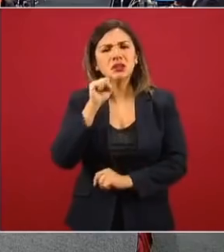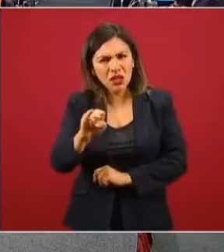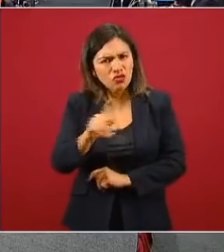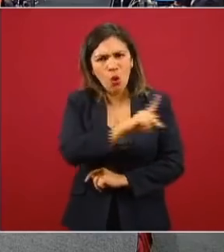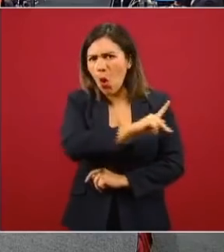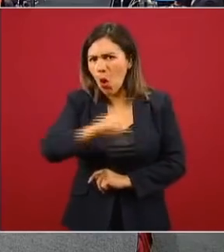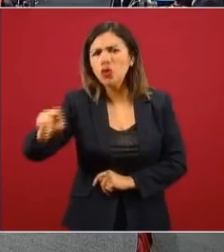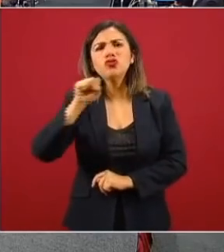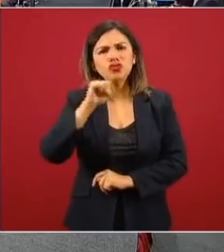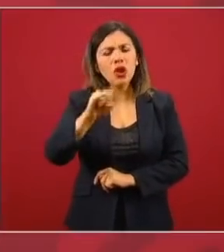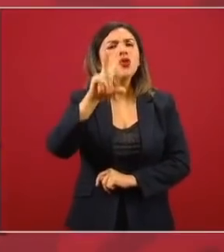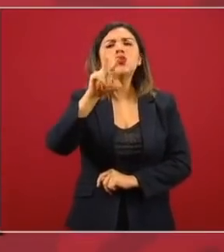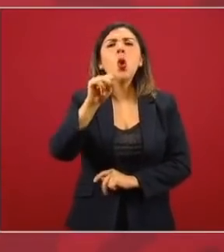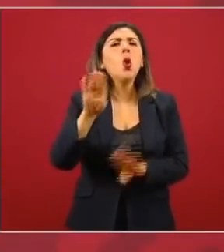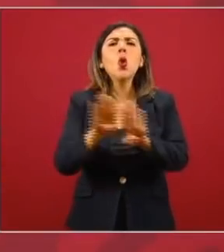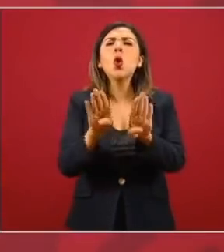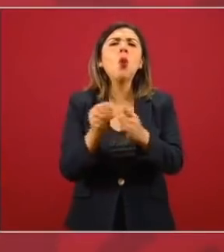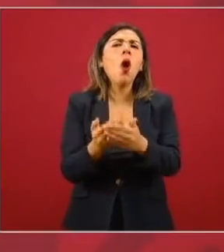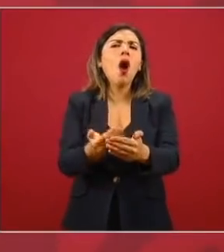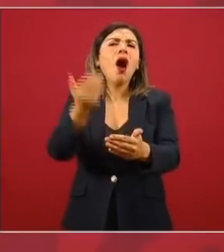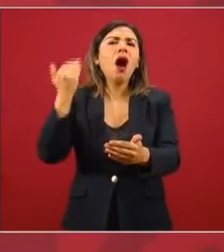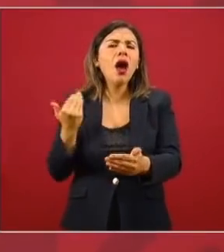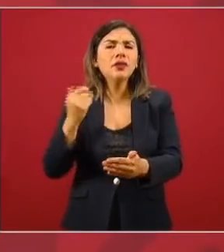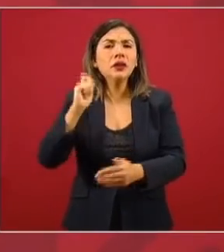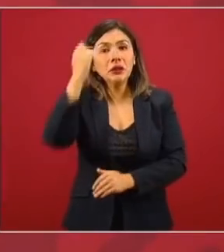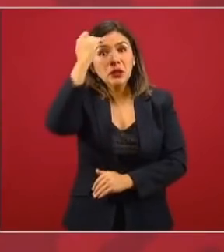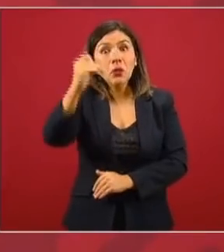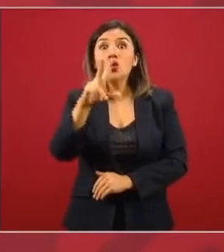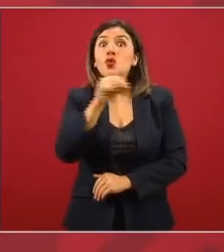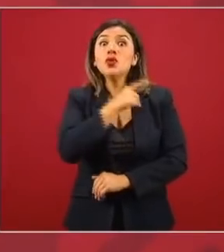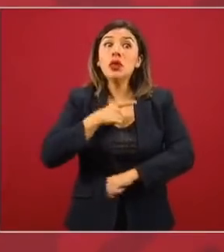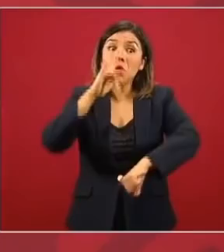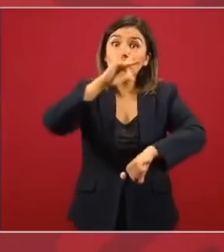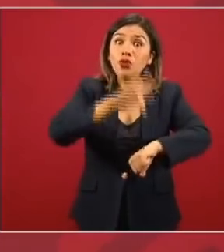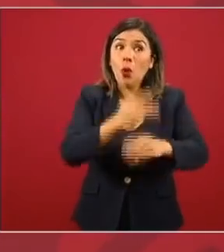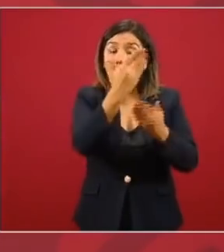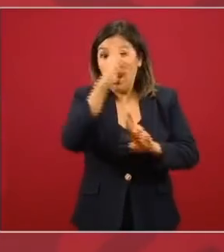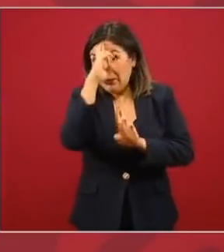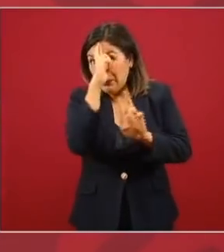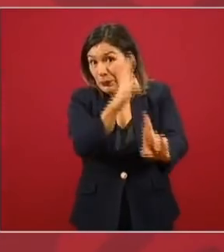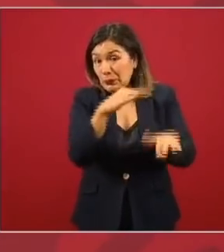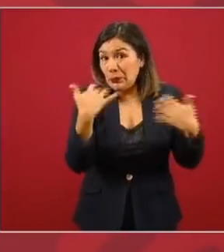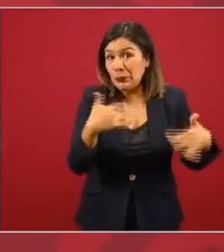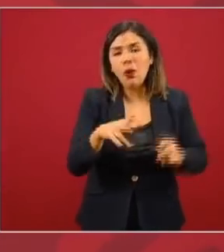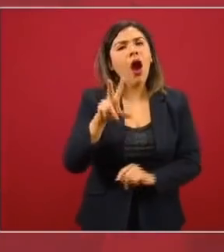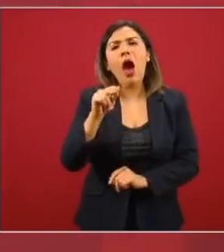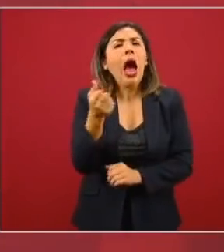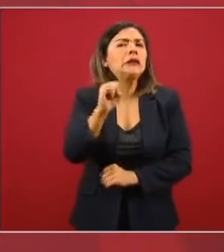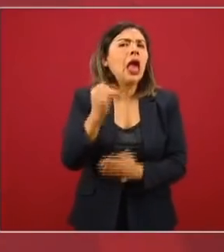todos. Ya no es el tiempo de que no se podía tocar al intocable, porque así era